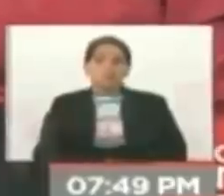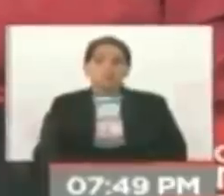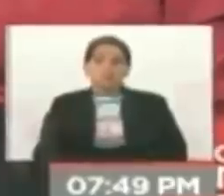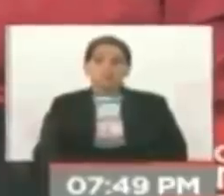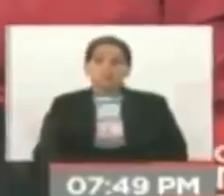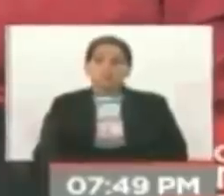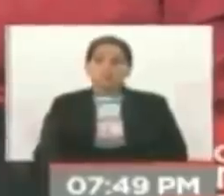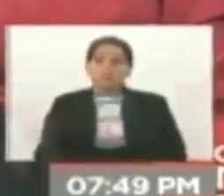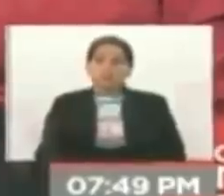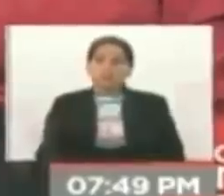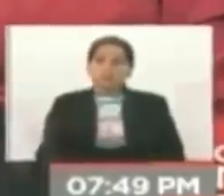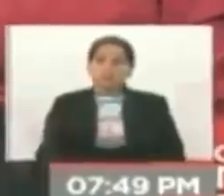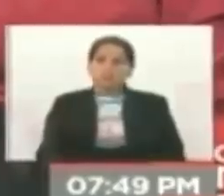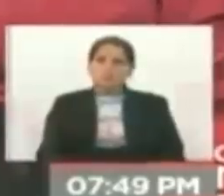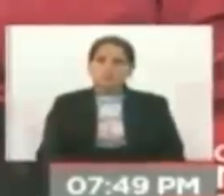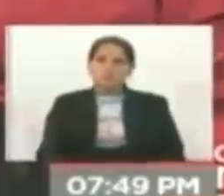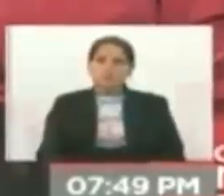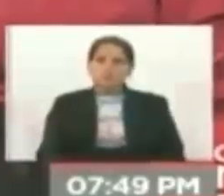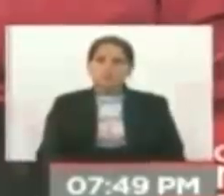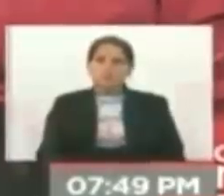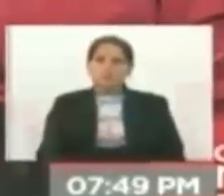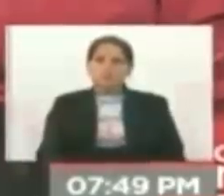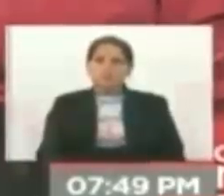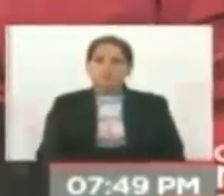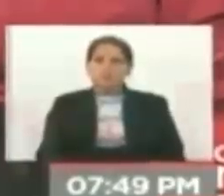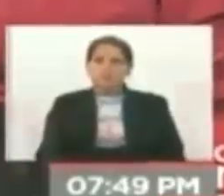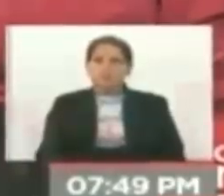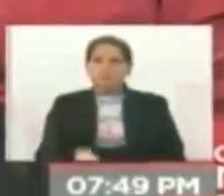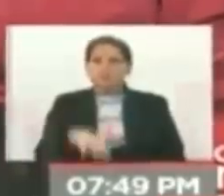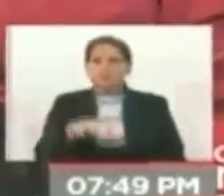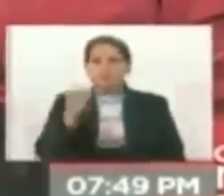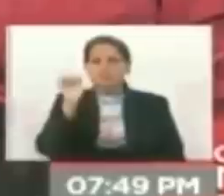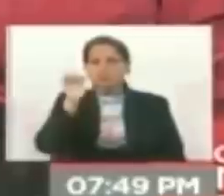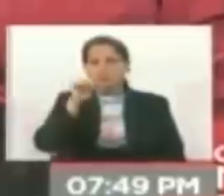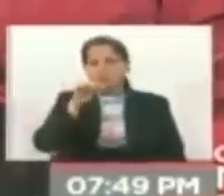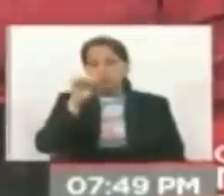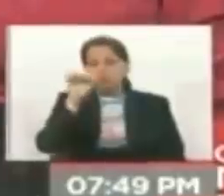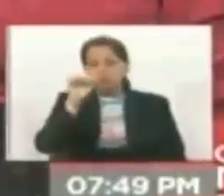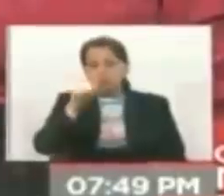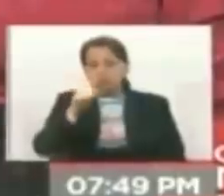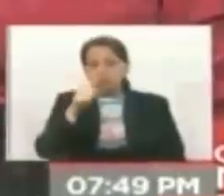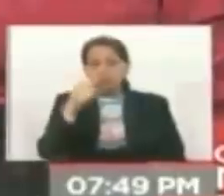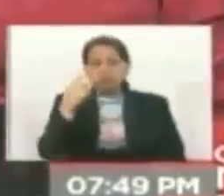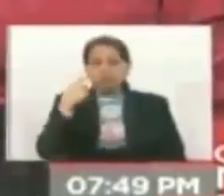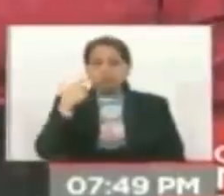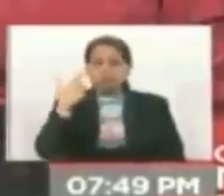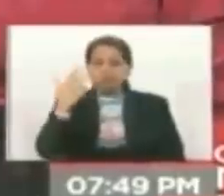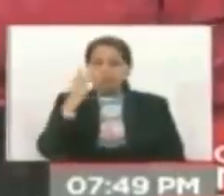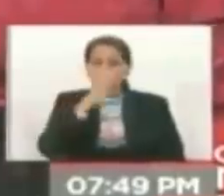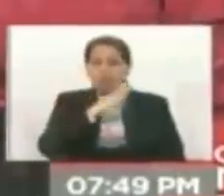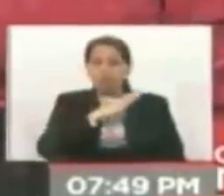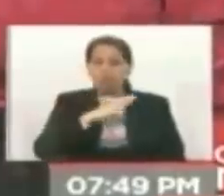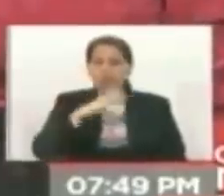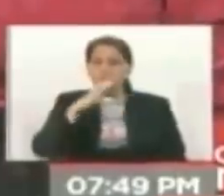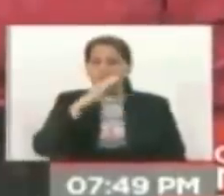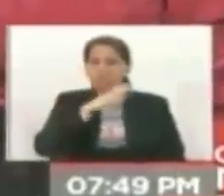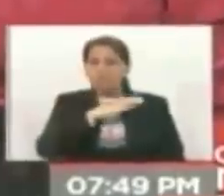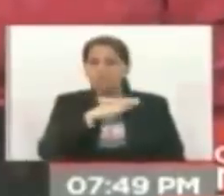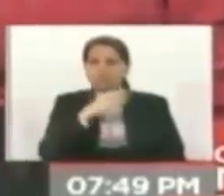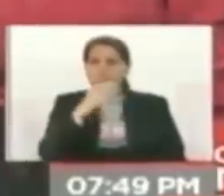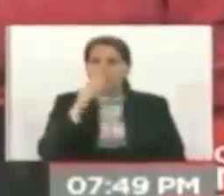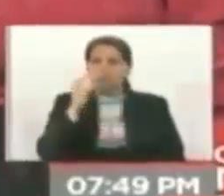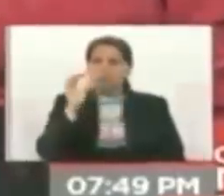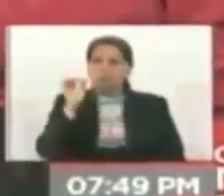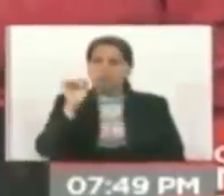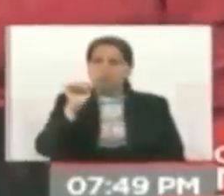imperialismo, dijo. Asimismo, Cabello incluyó en su respuesta a México y aseguró que no le importaba lo que dijeran con respecto a Venezuela.